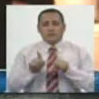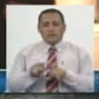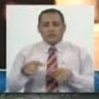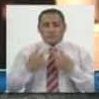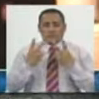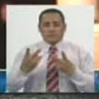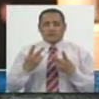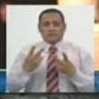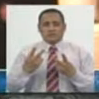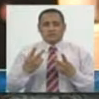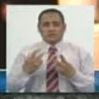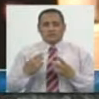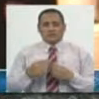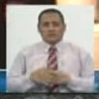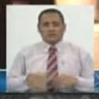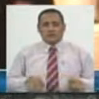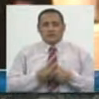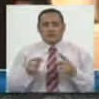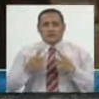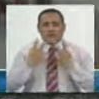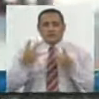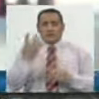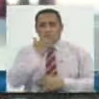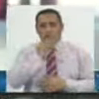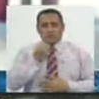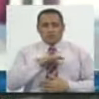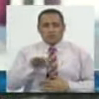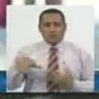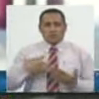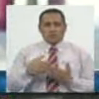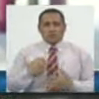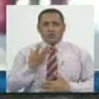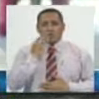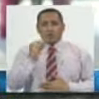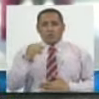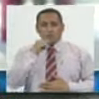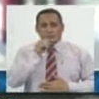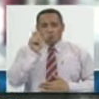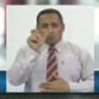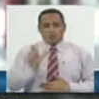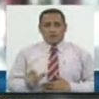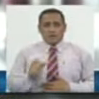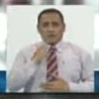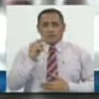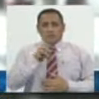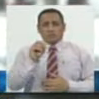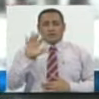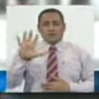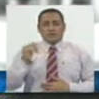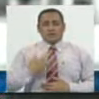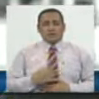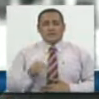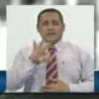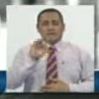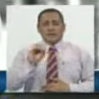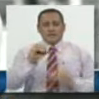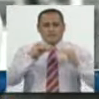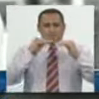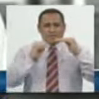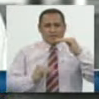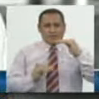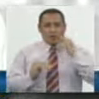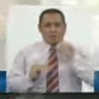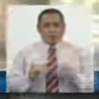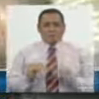impresionante me deslumbra. La juventud y energía de la Miss Dulzura 2005, 30 años menor que el